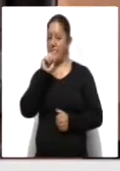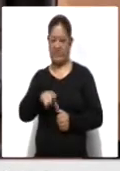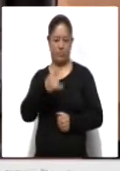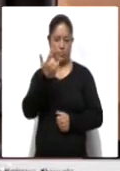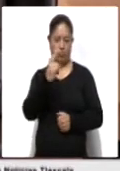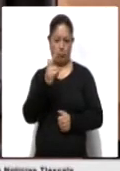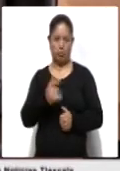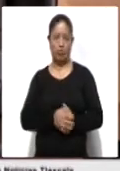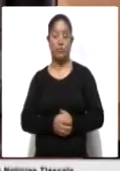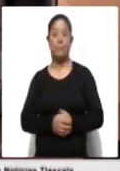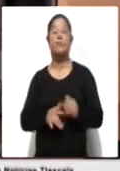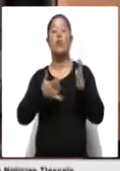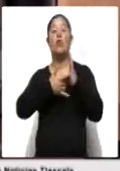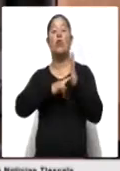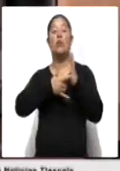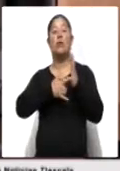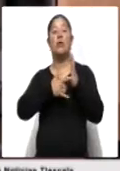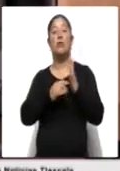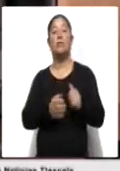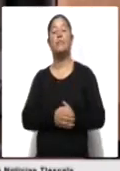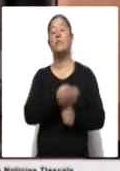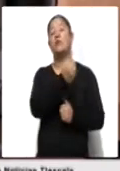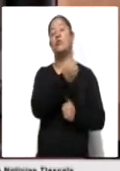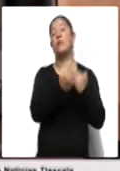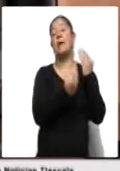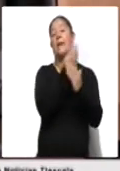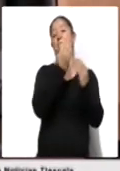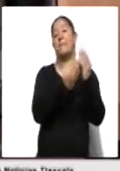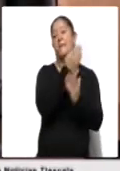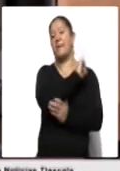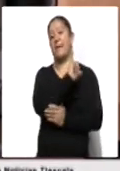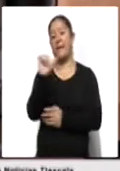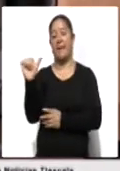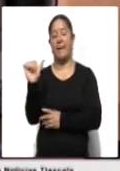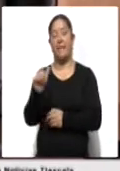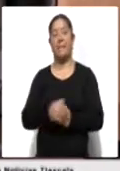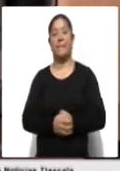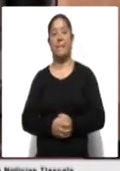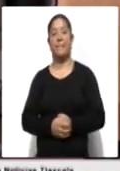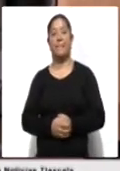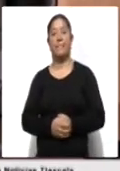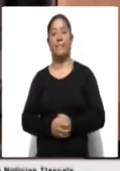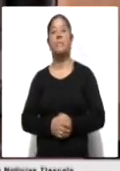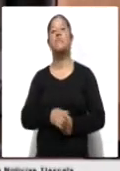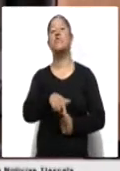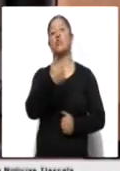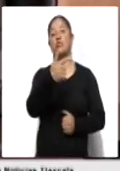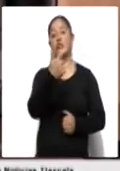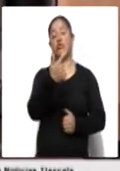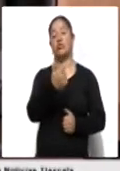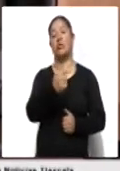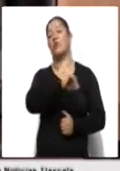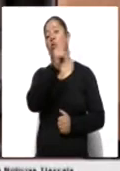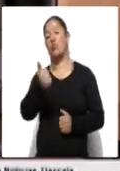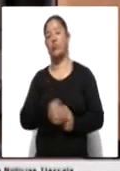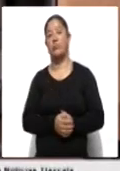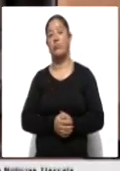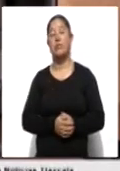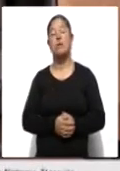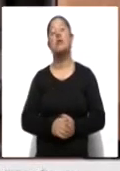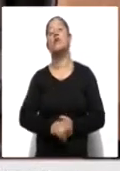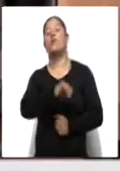De este mes, con un horario de las 9 de la mañana, otro a las 12 del día y otro a las 3 de la